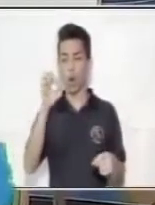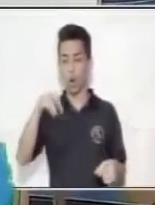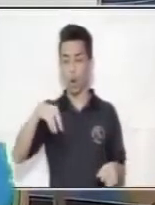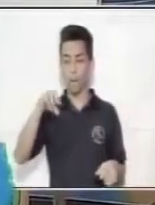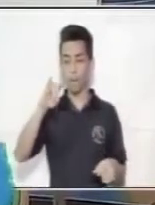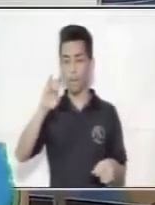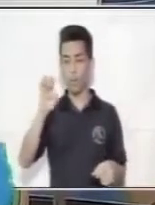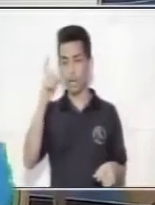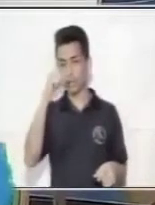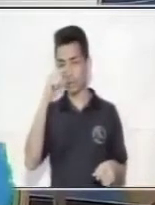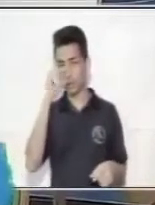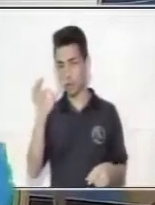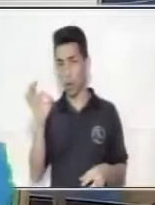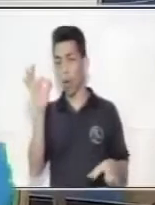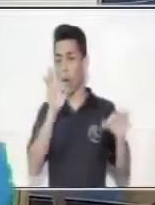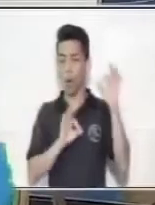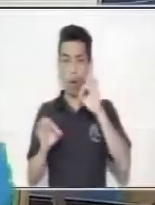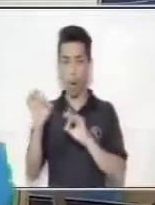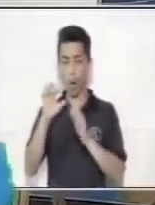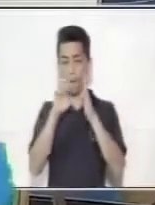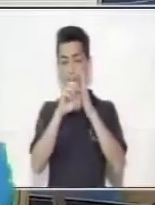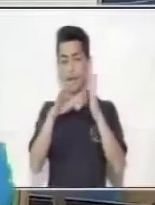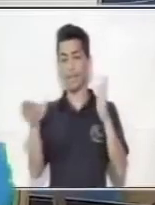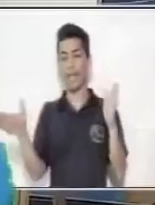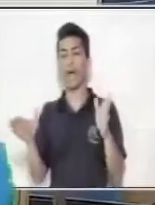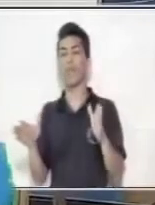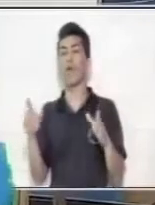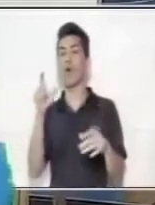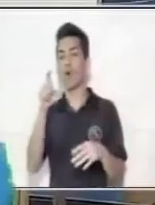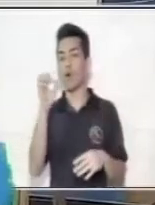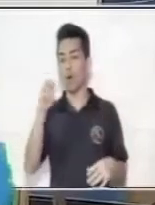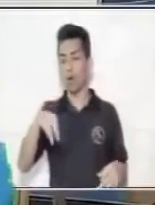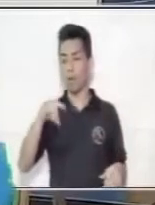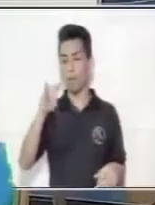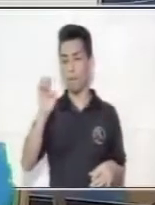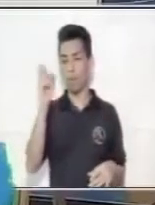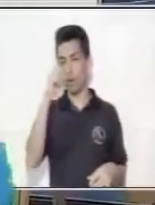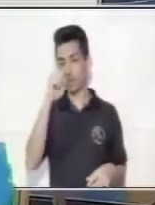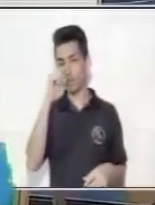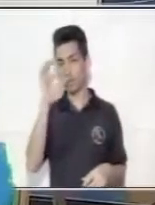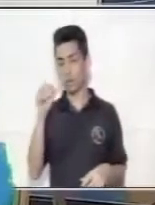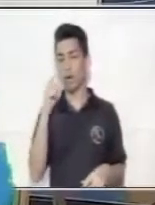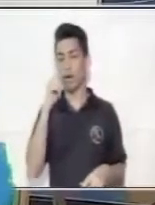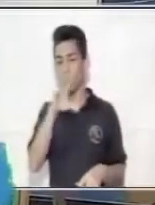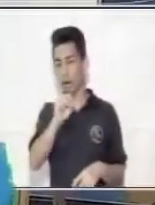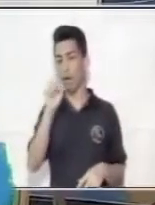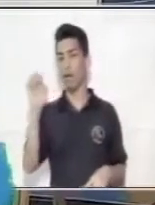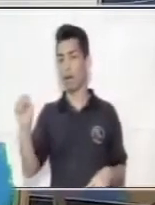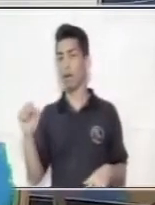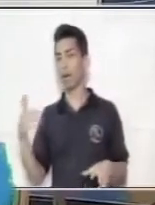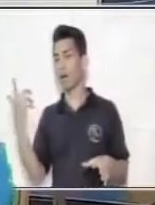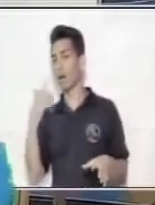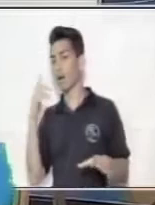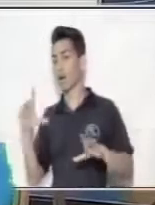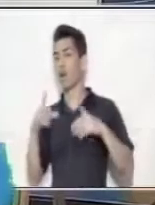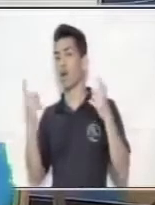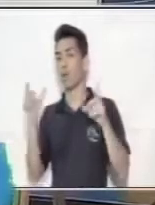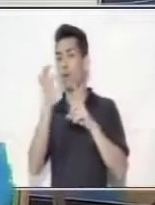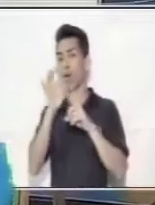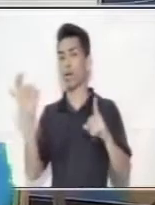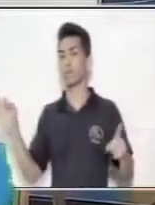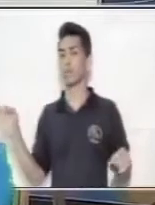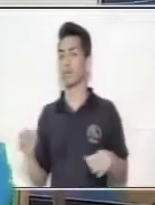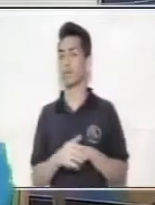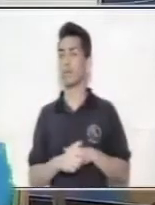cuando nosotros identificamos predicados o sujetos compuestos, nosotros nos equivocamos con las oraciones